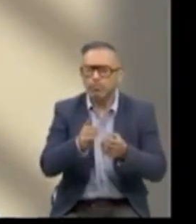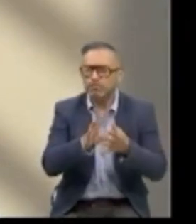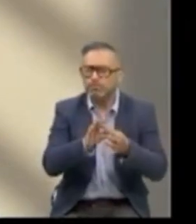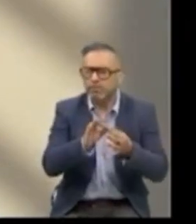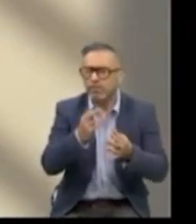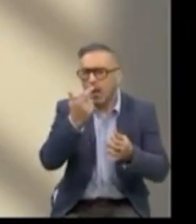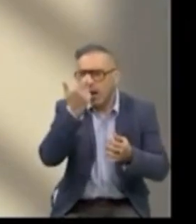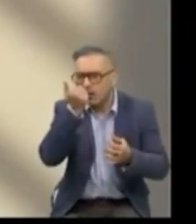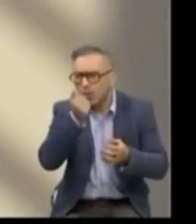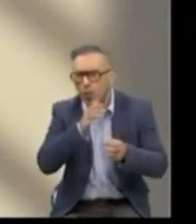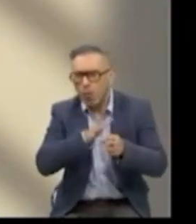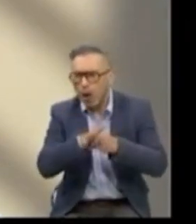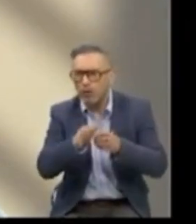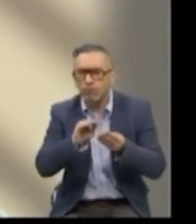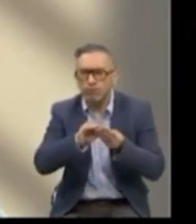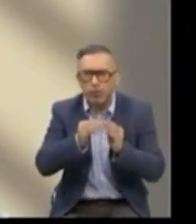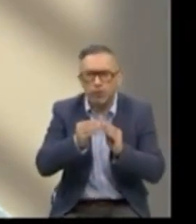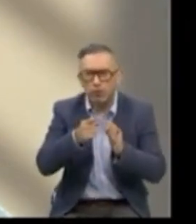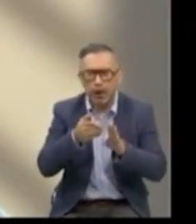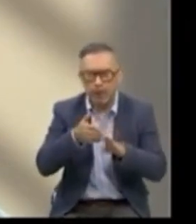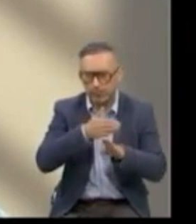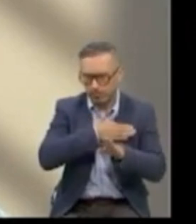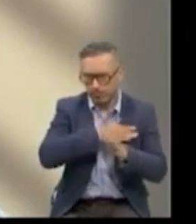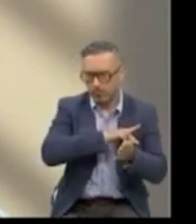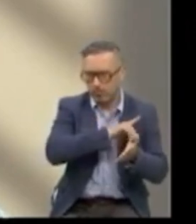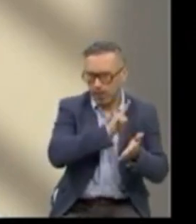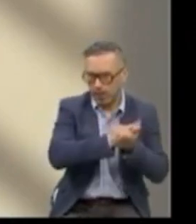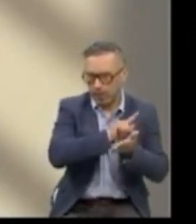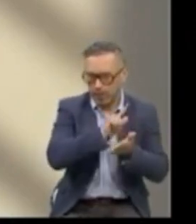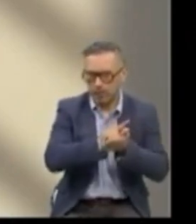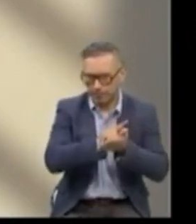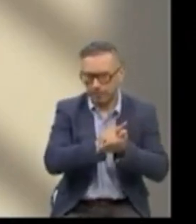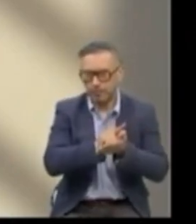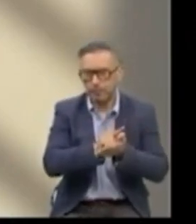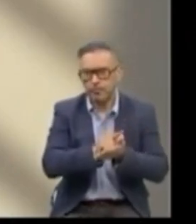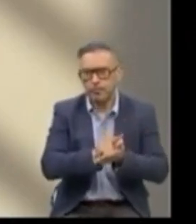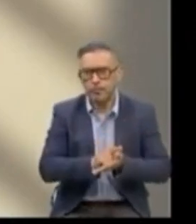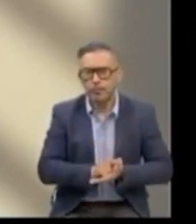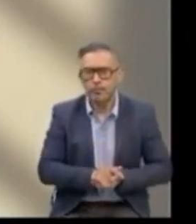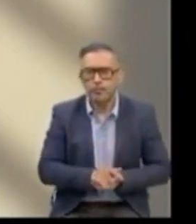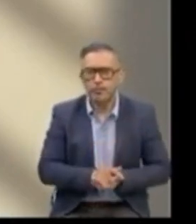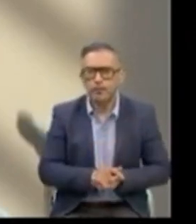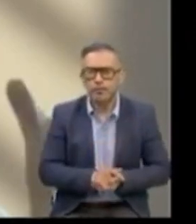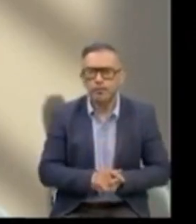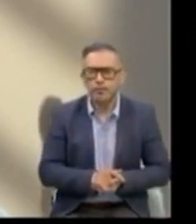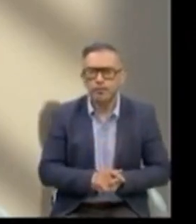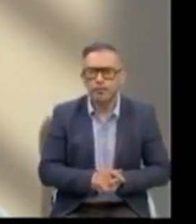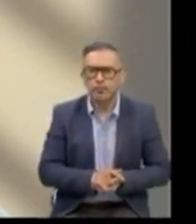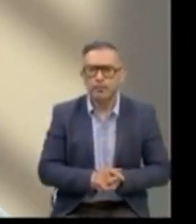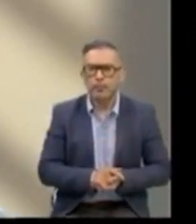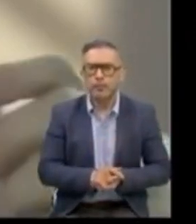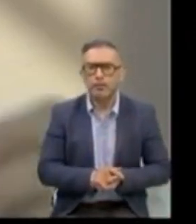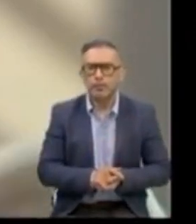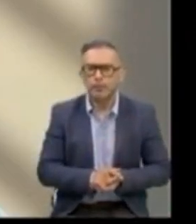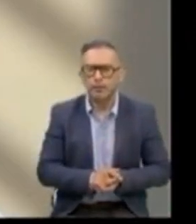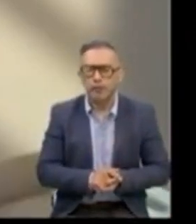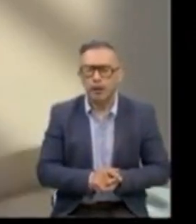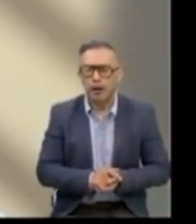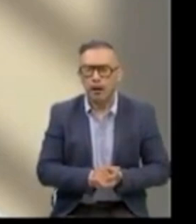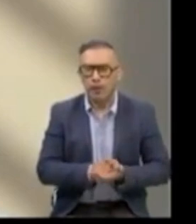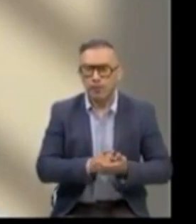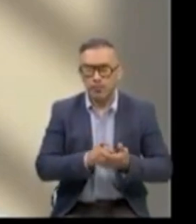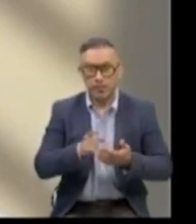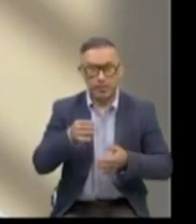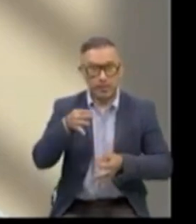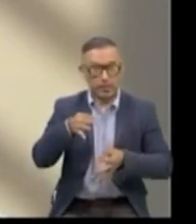la experiencia para ello, y claramente sus pares, los otros consejeros, pues no los convence. Entonces, creo que ese es el